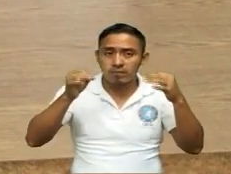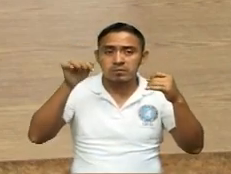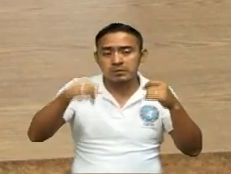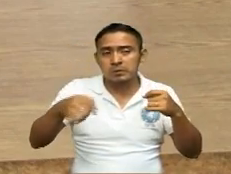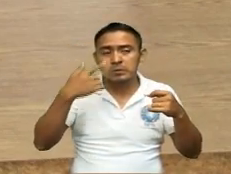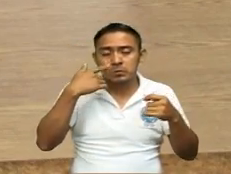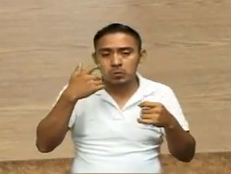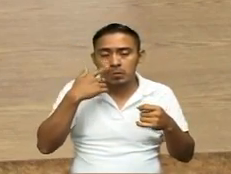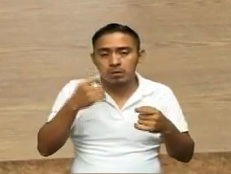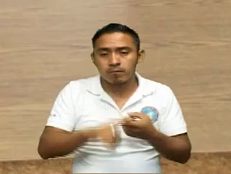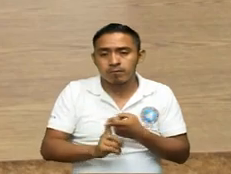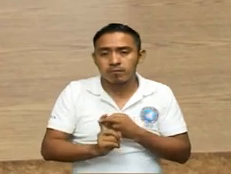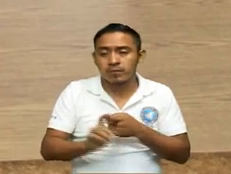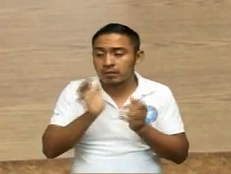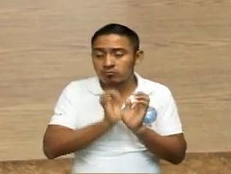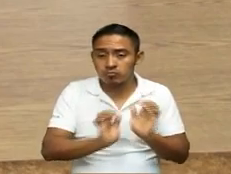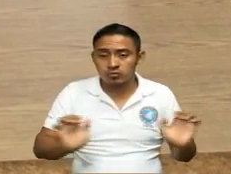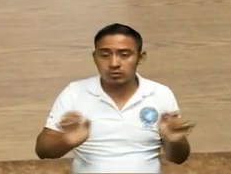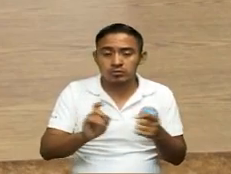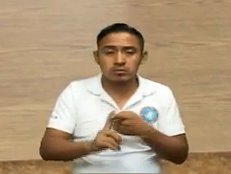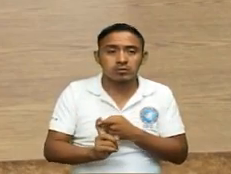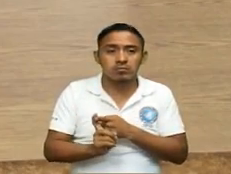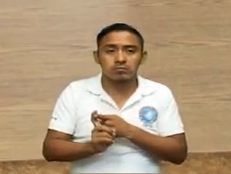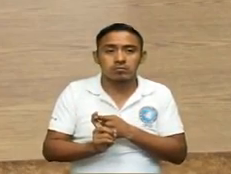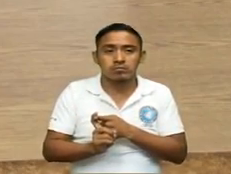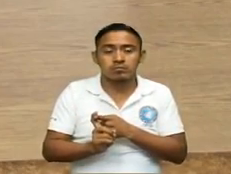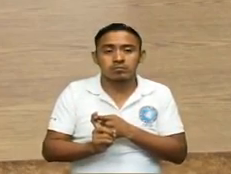Dermatología son, en el caso de los niños, las infecciones